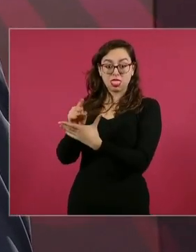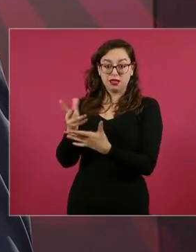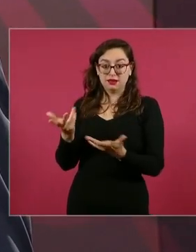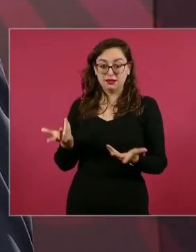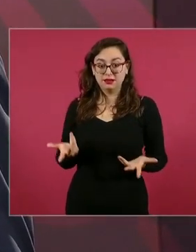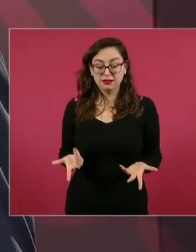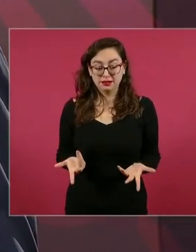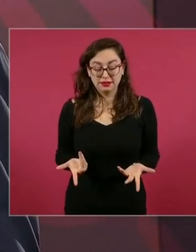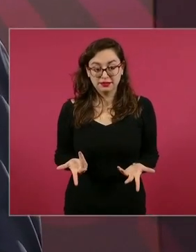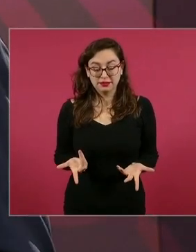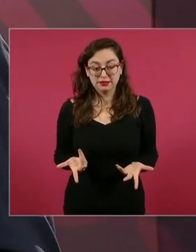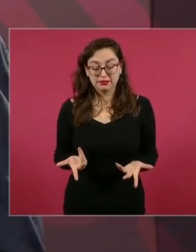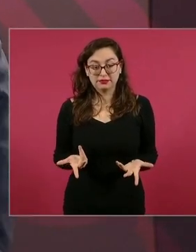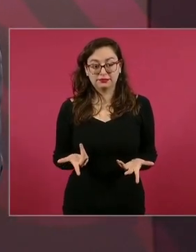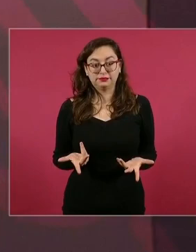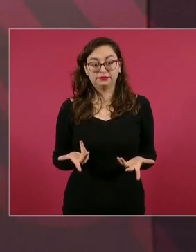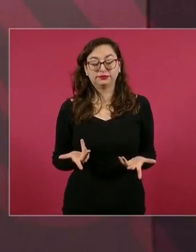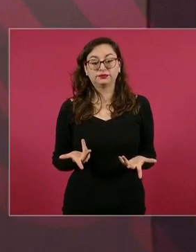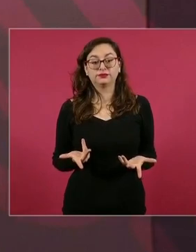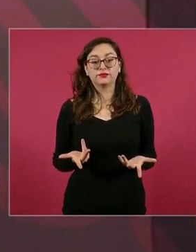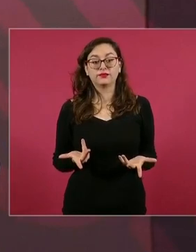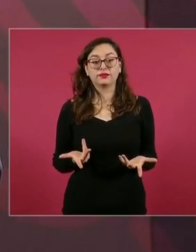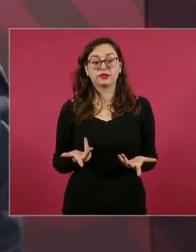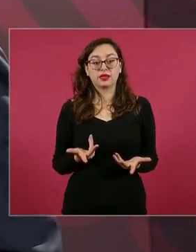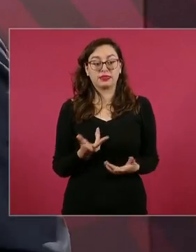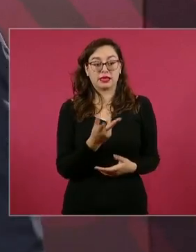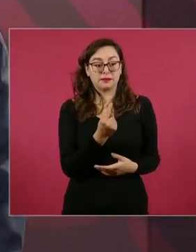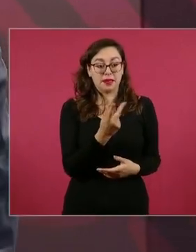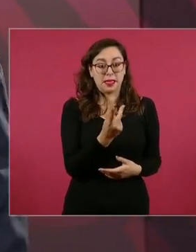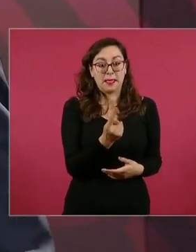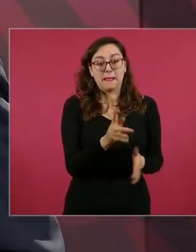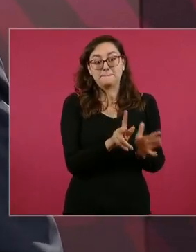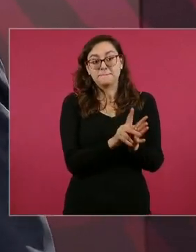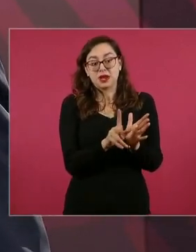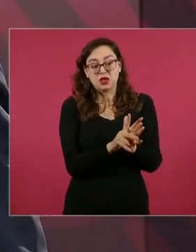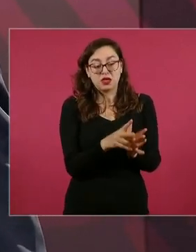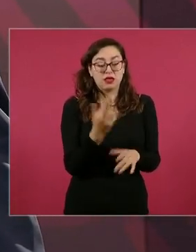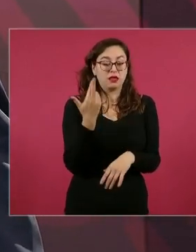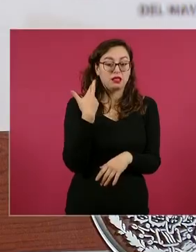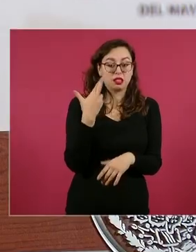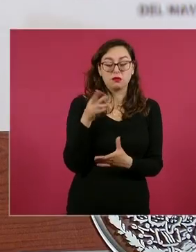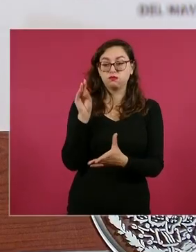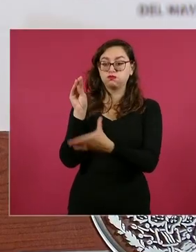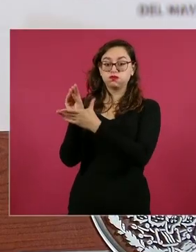este tradicionales o las mismas